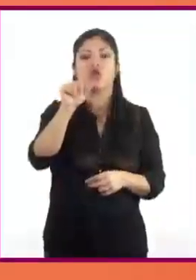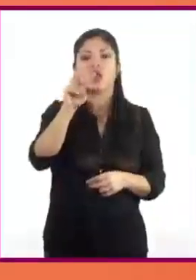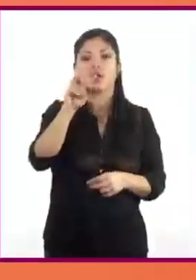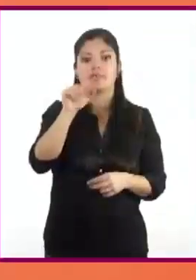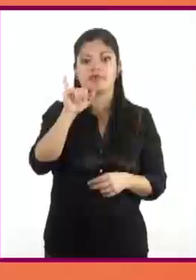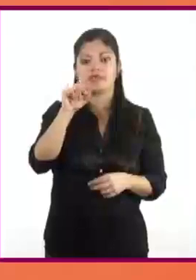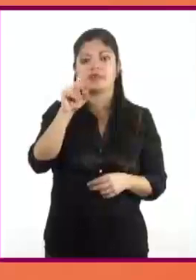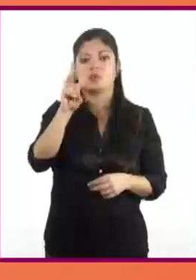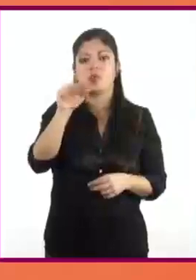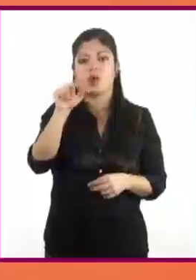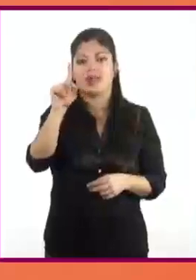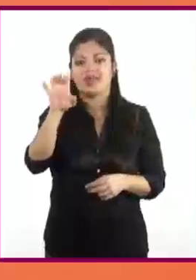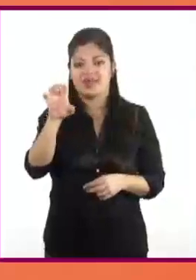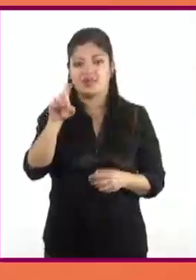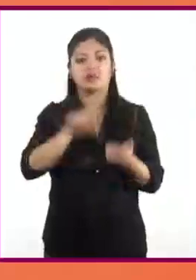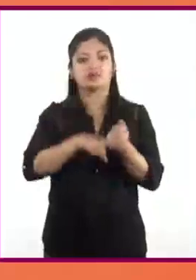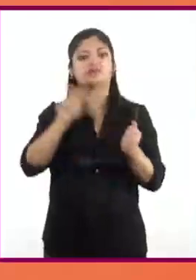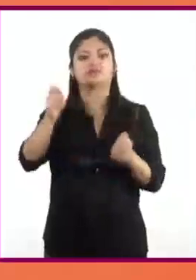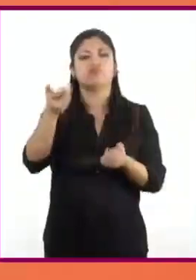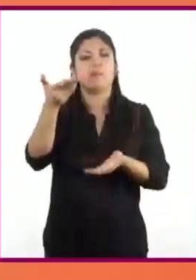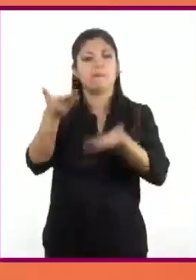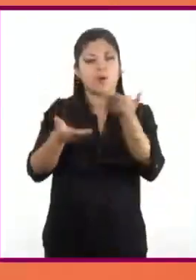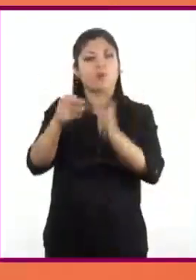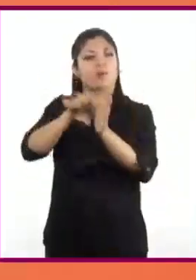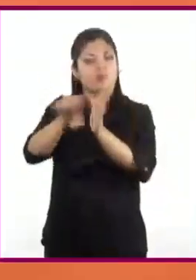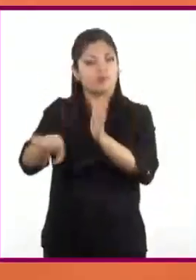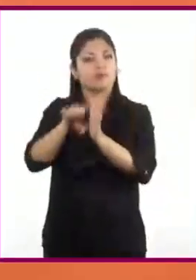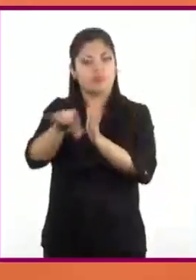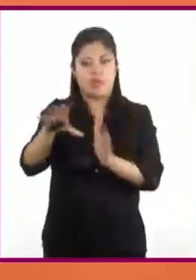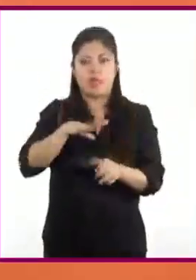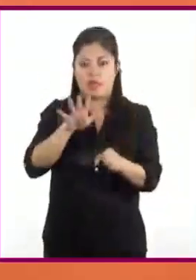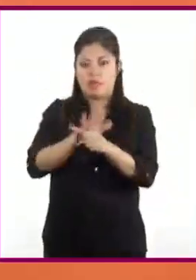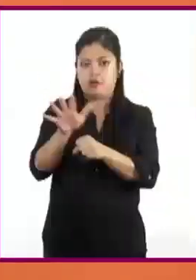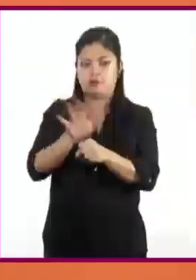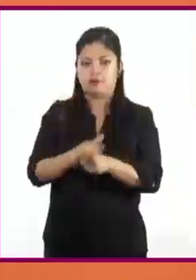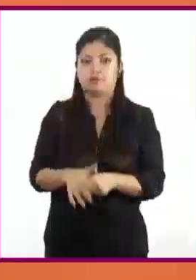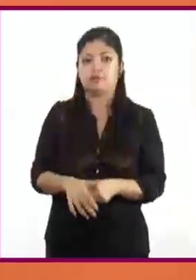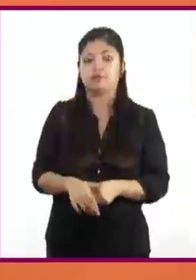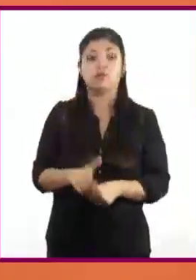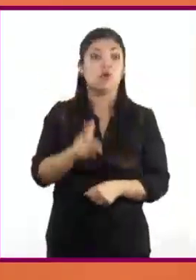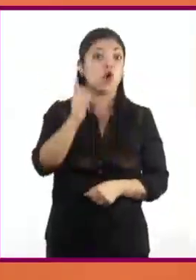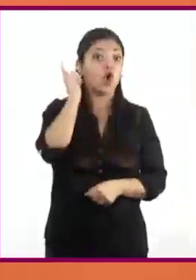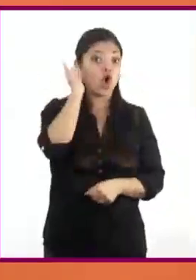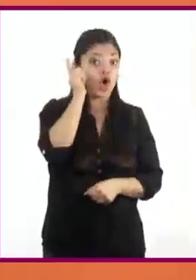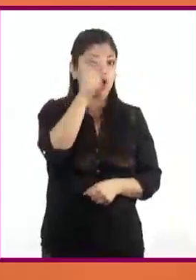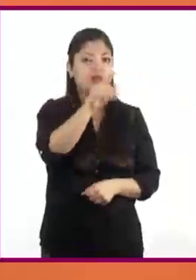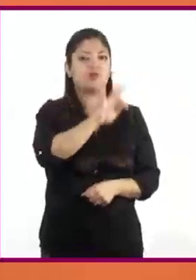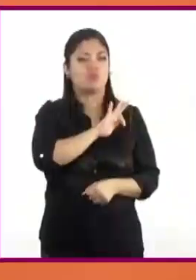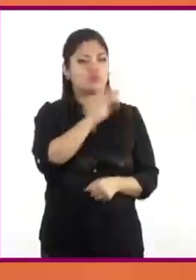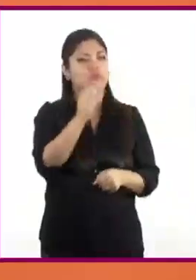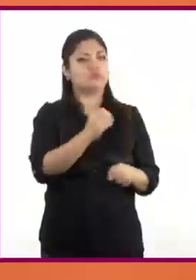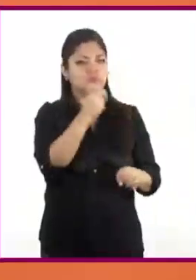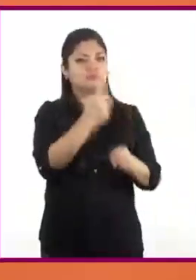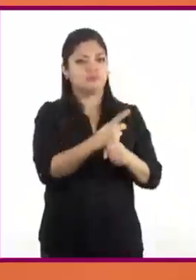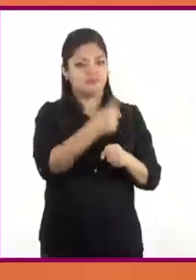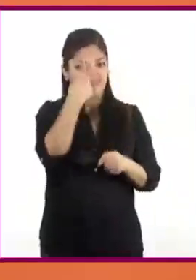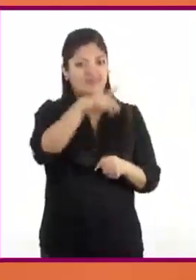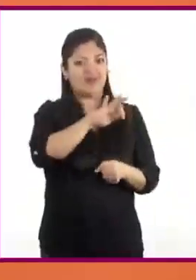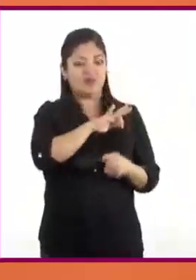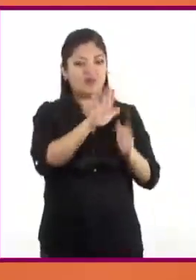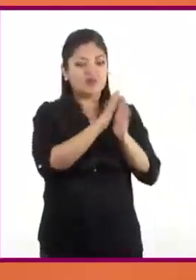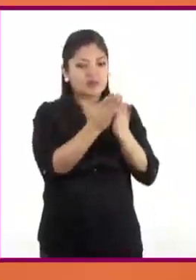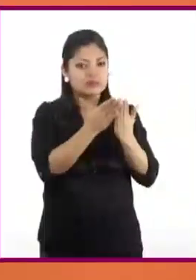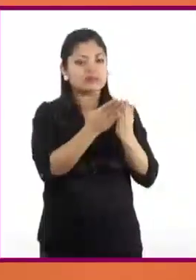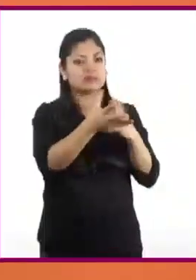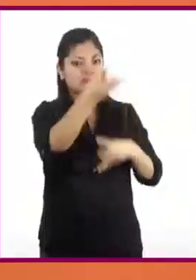más ejemplos de las relaciones proporcionales en el arte. Esperamos que tengan oportunidad de consultarlo para que puedan ampliar